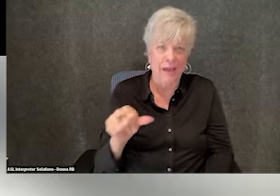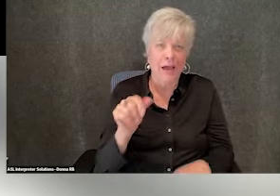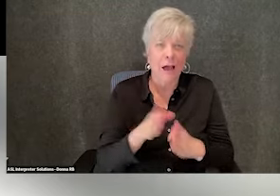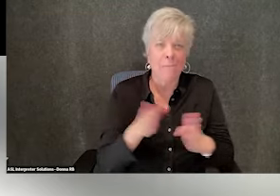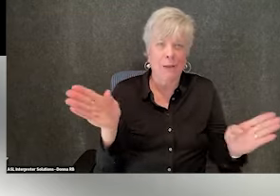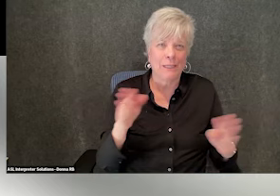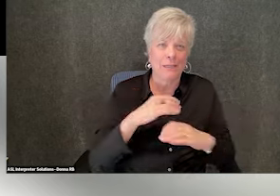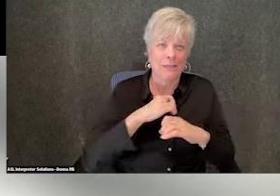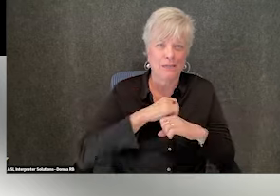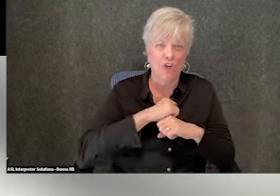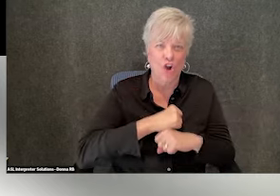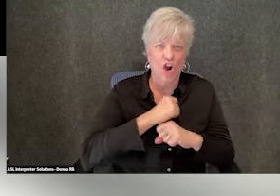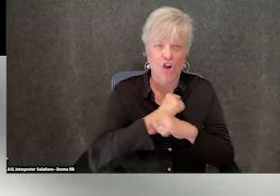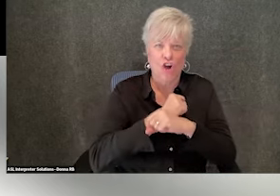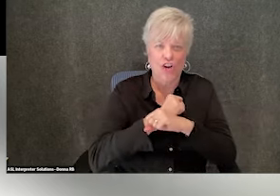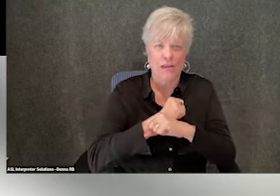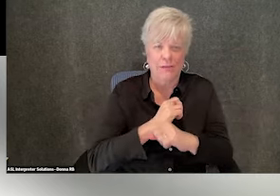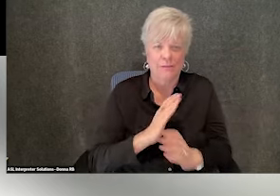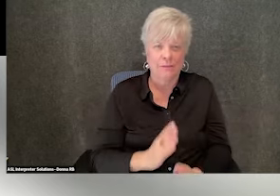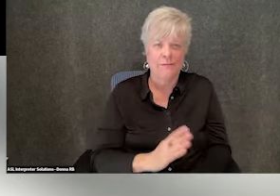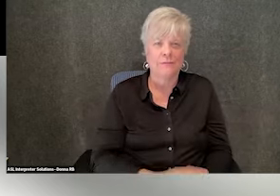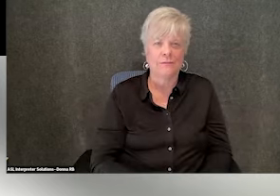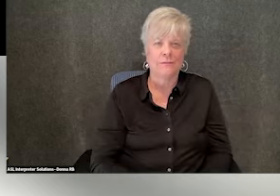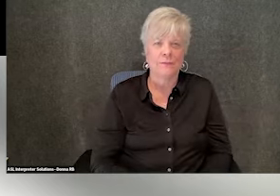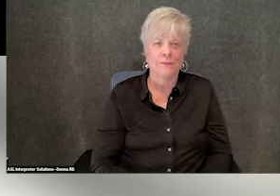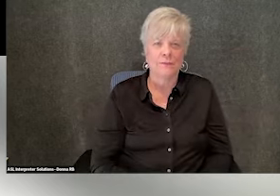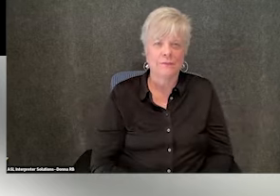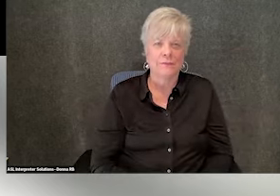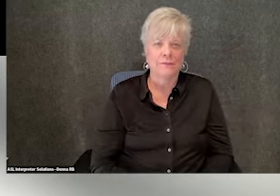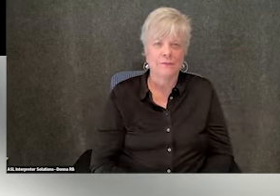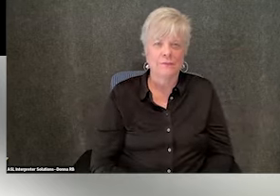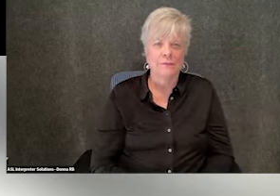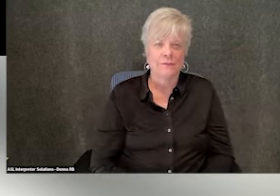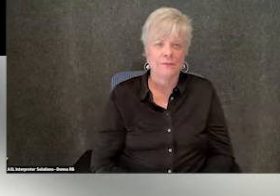O sea, si uno tiene un tutor corporativo,